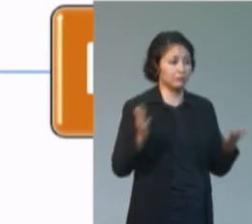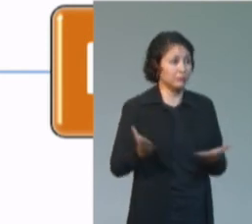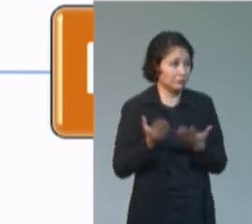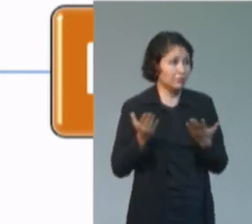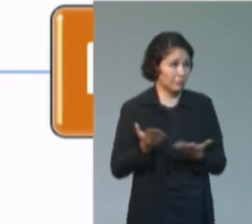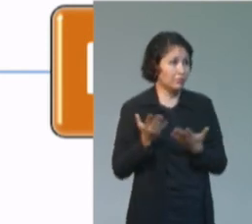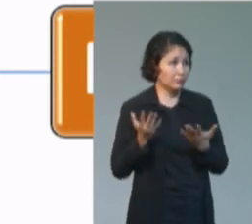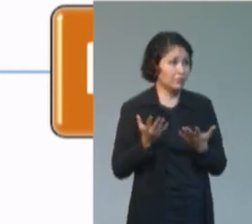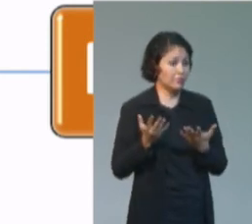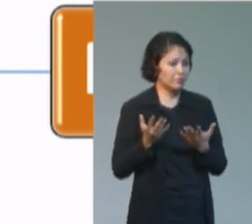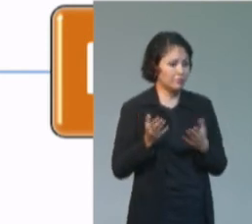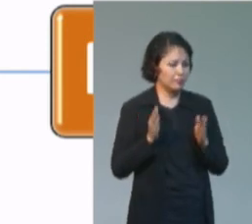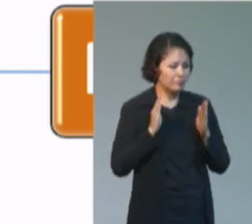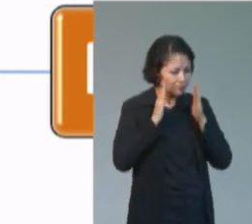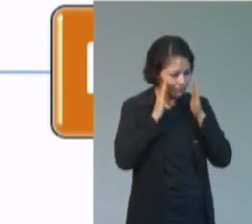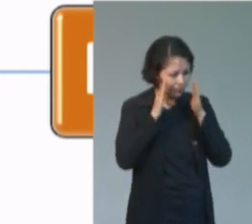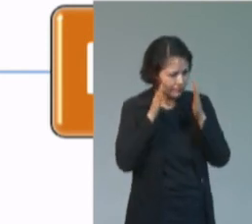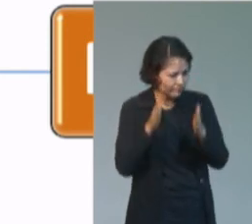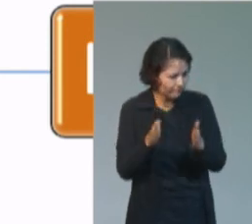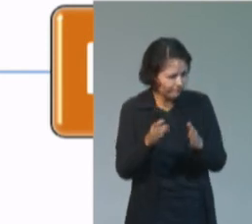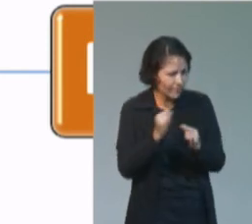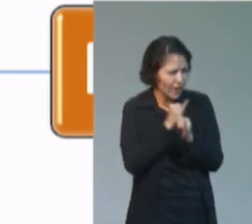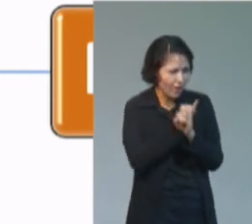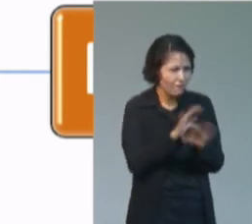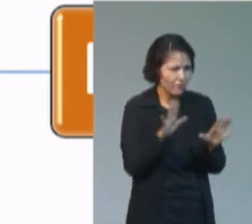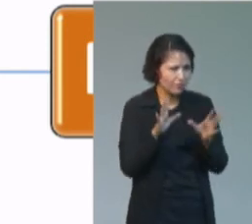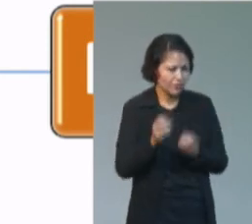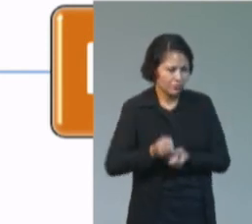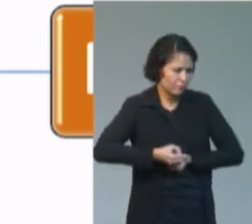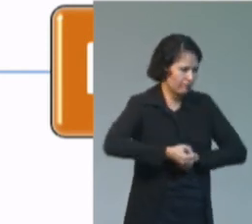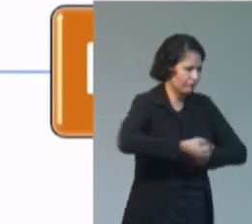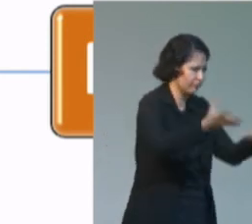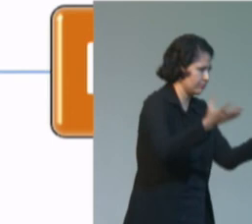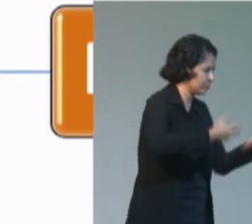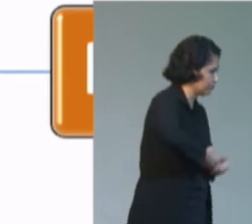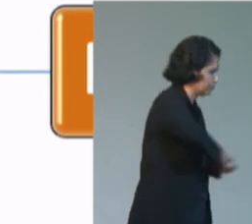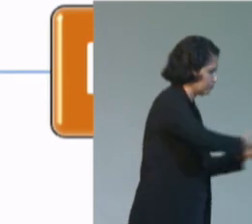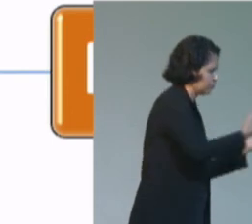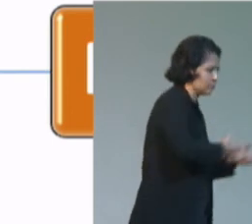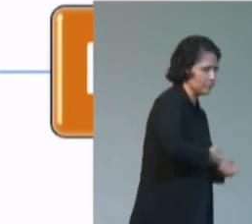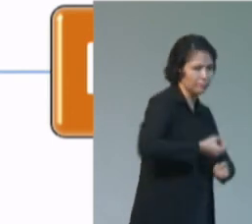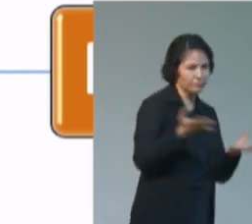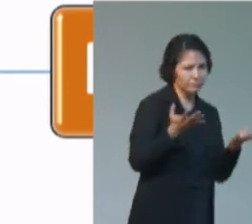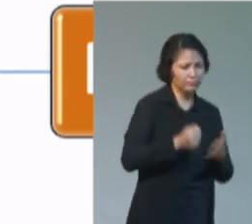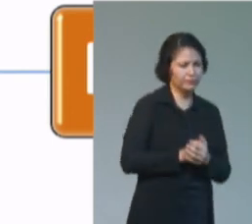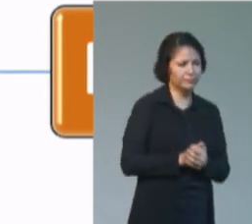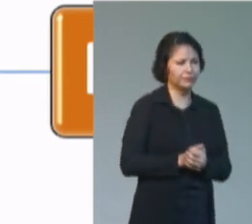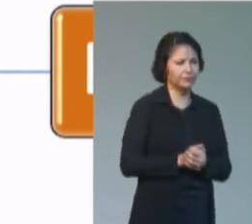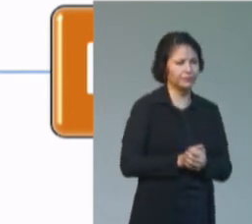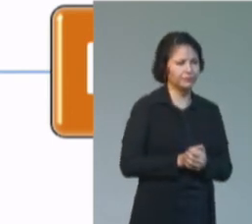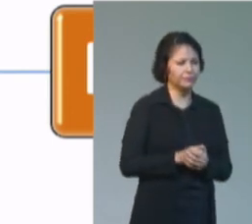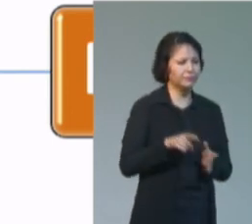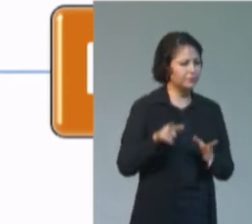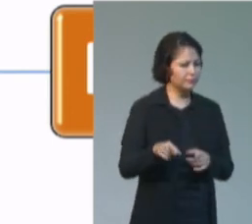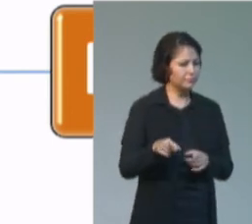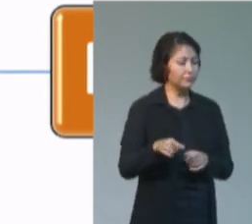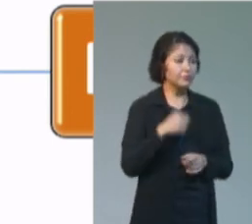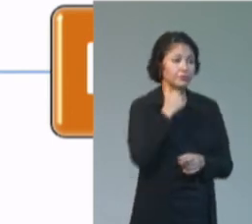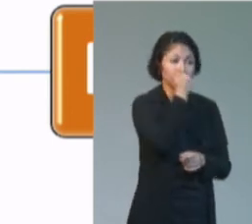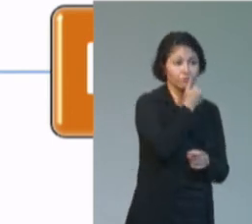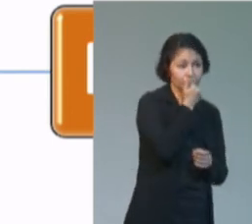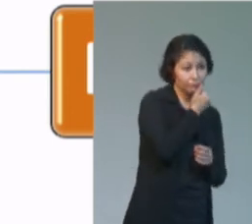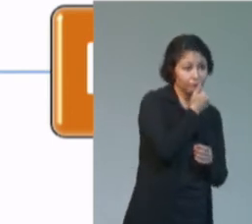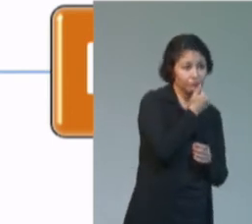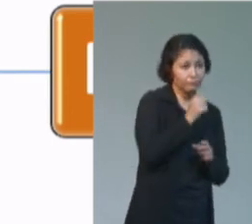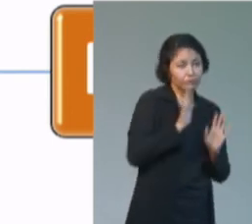el central no en distribuir la información de manera completamente lineal y donde el papel de la estudiante era